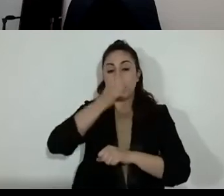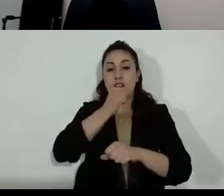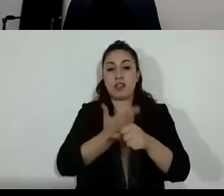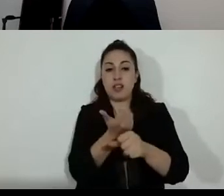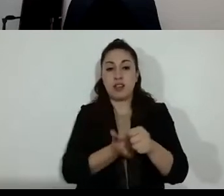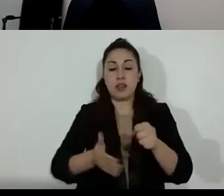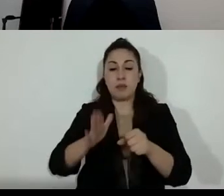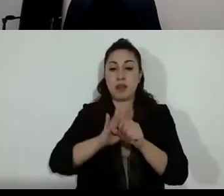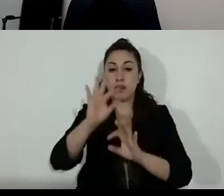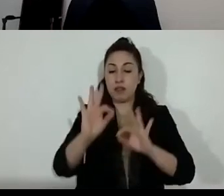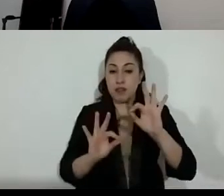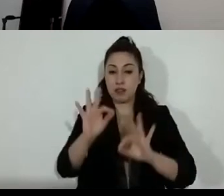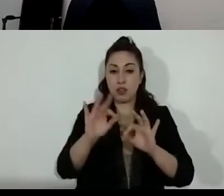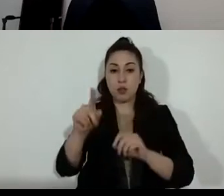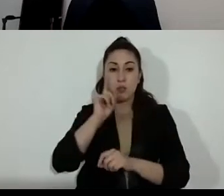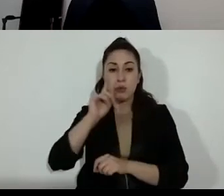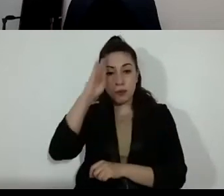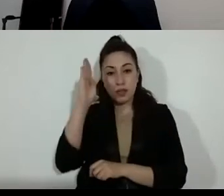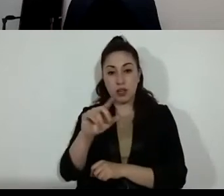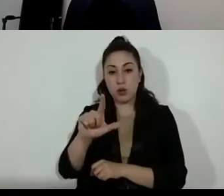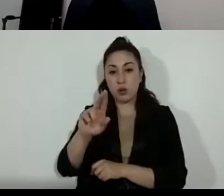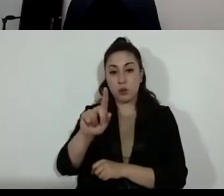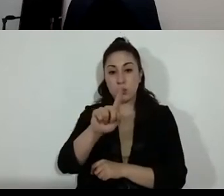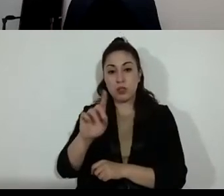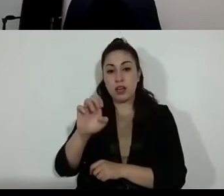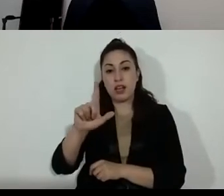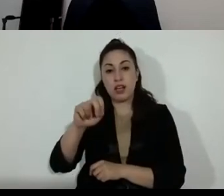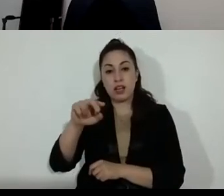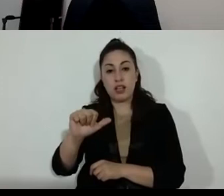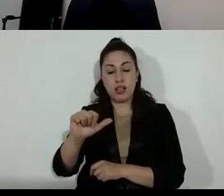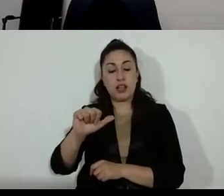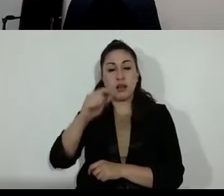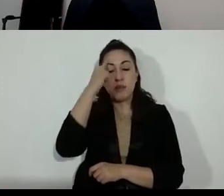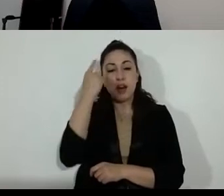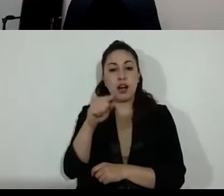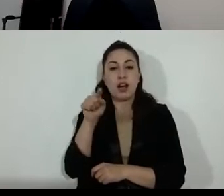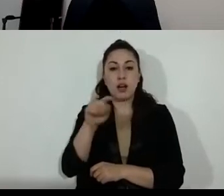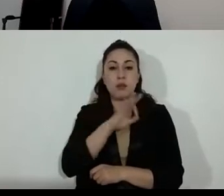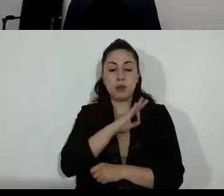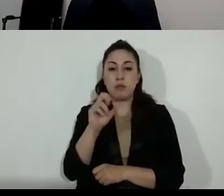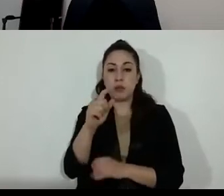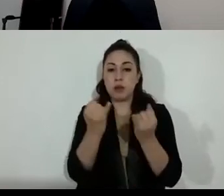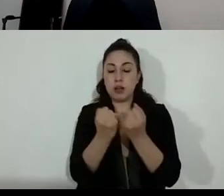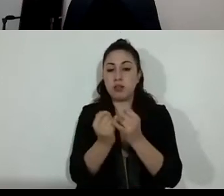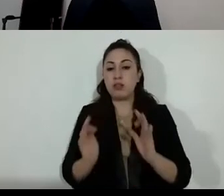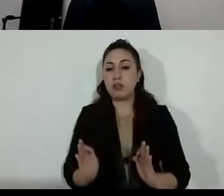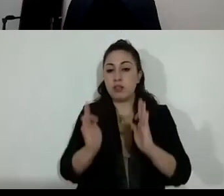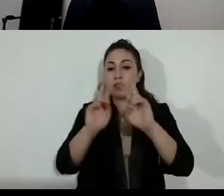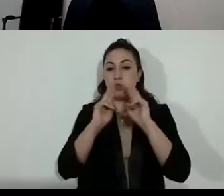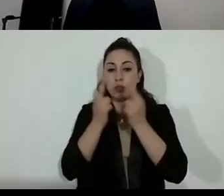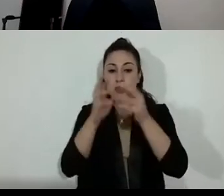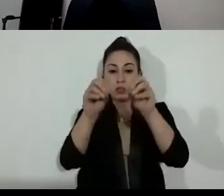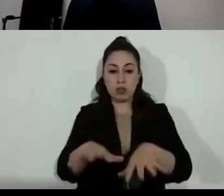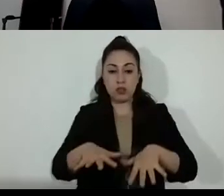la maestra Lucelena González Escobar, para que pueda comparecer también ante el Pleno